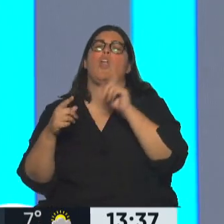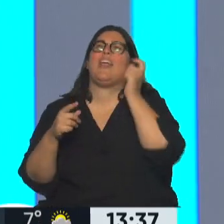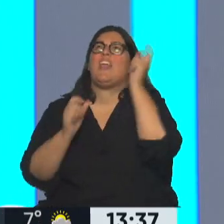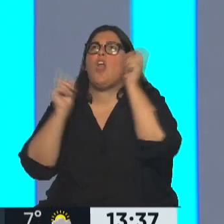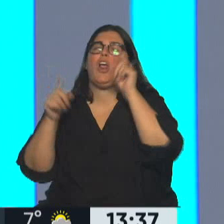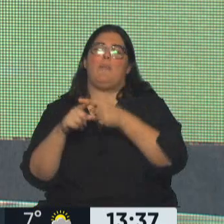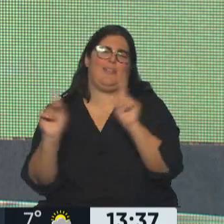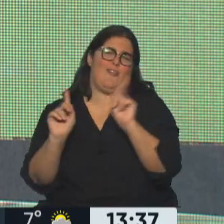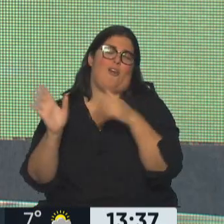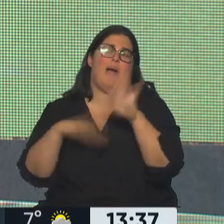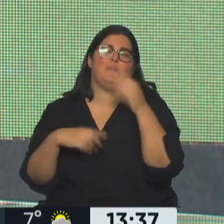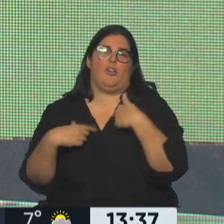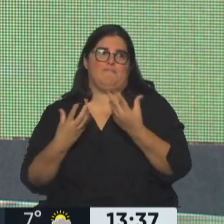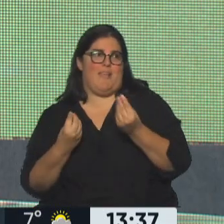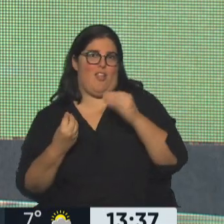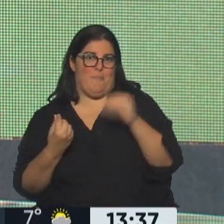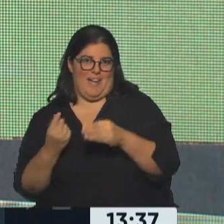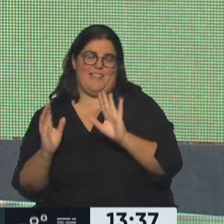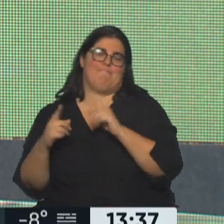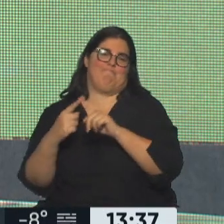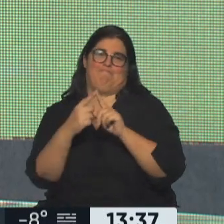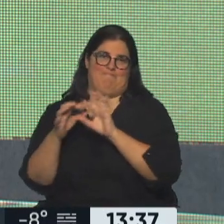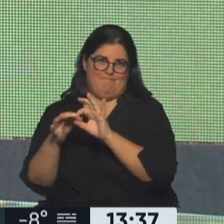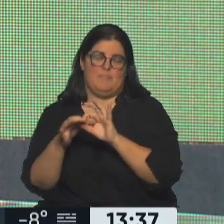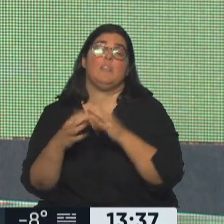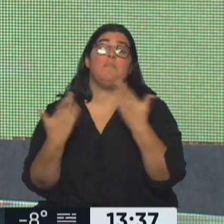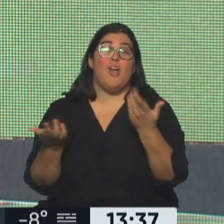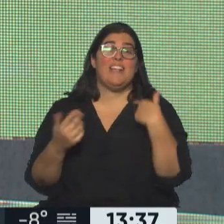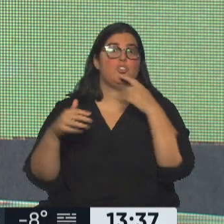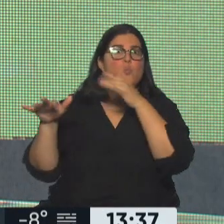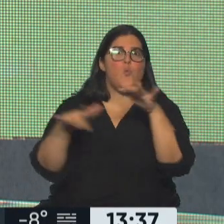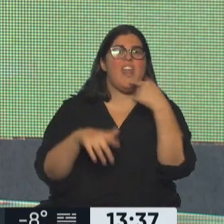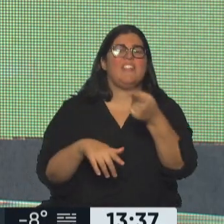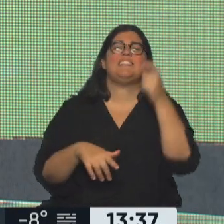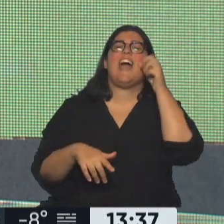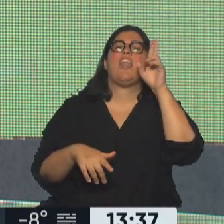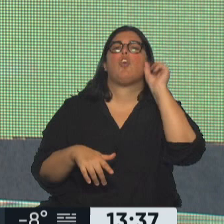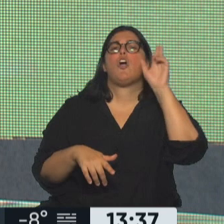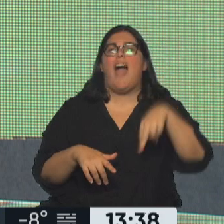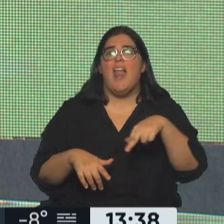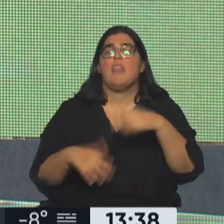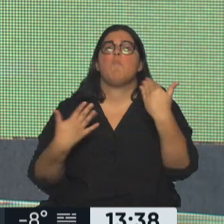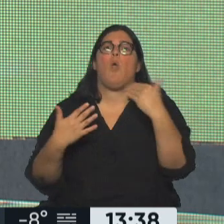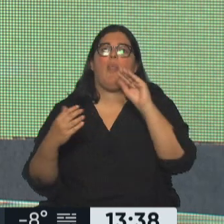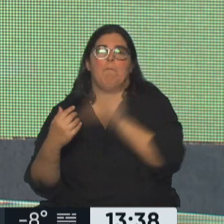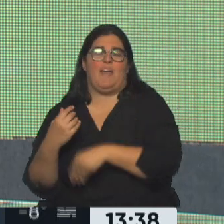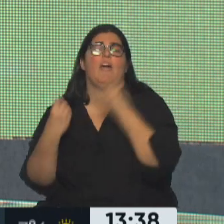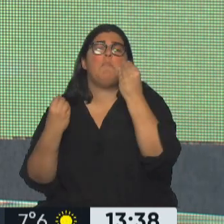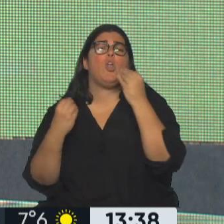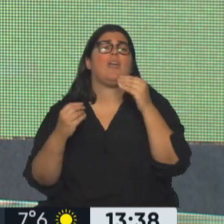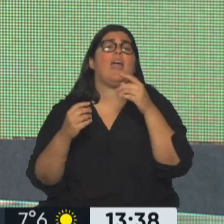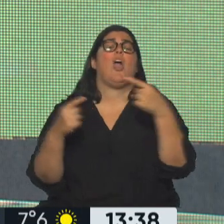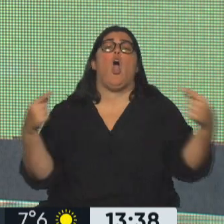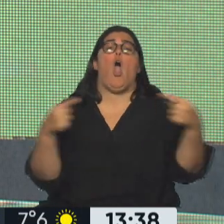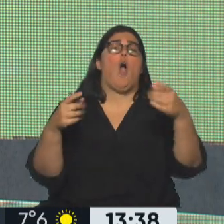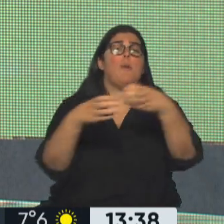suele suceder. Por eso se decía que Erdogan tenía posibilidades de perder, digo, porque era la primera vez que la oposición estaba unificada, o casi unificada,